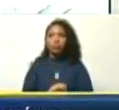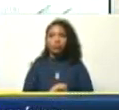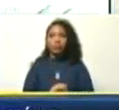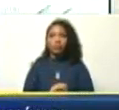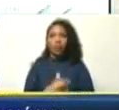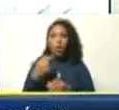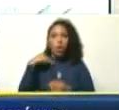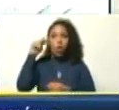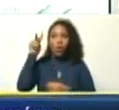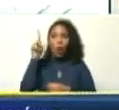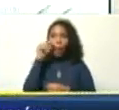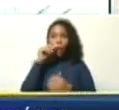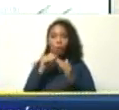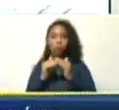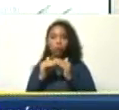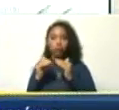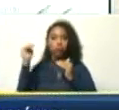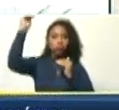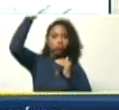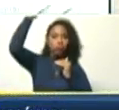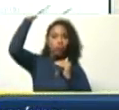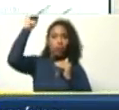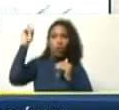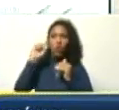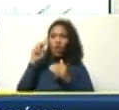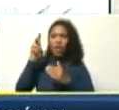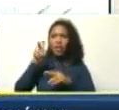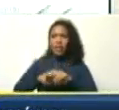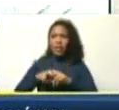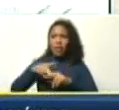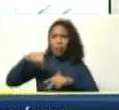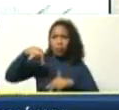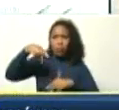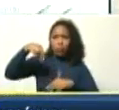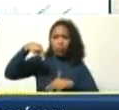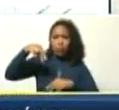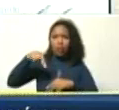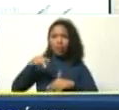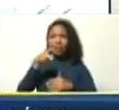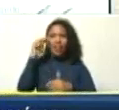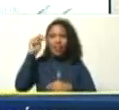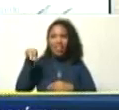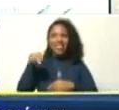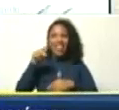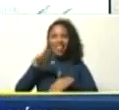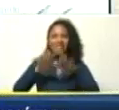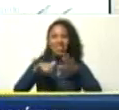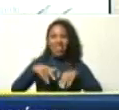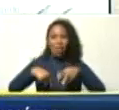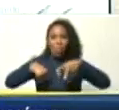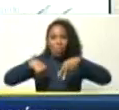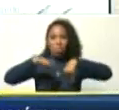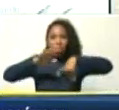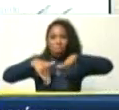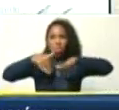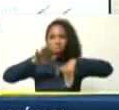Yo vi que el hombre se alzó. No le llegan los pies abajo. Ya le llegan, le quedan los pies así,